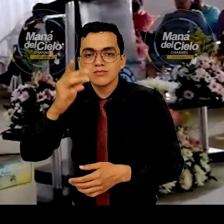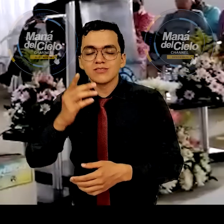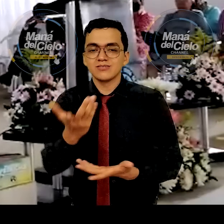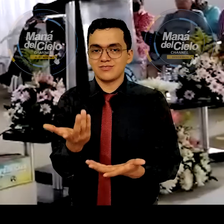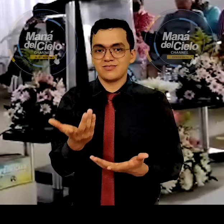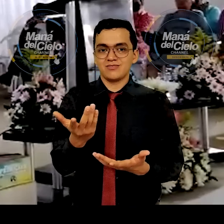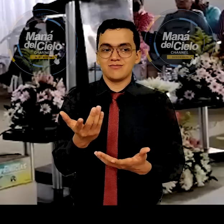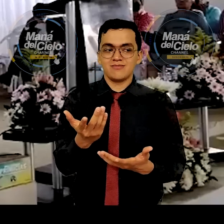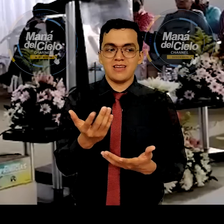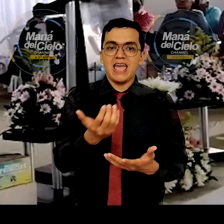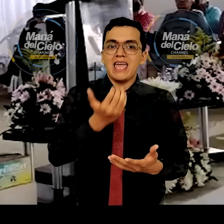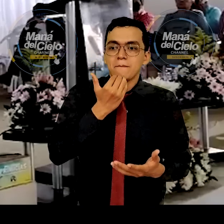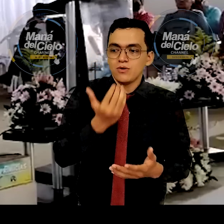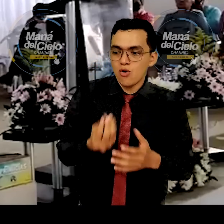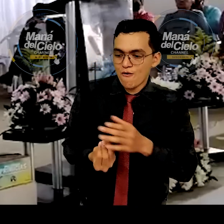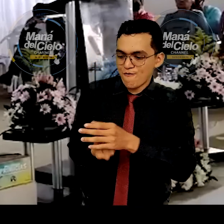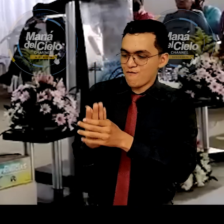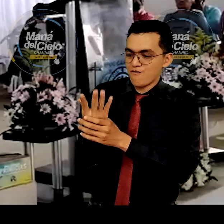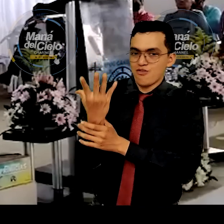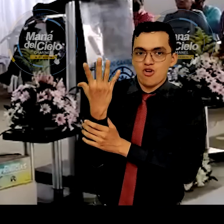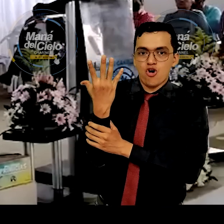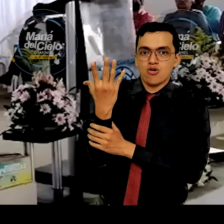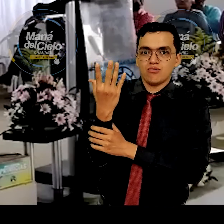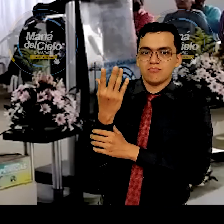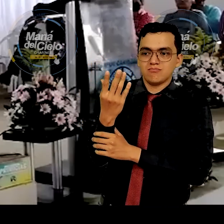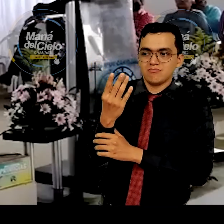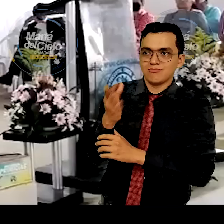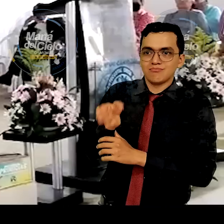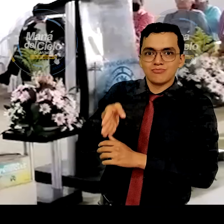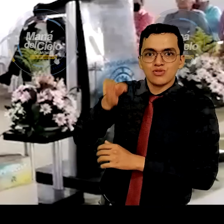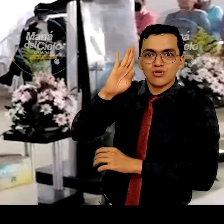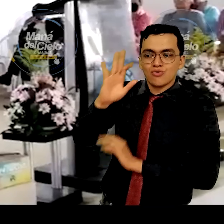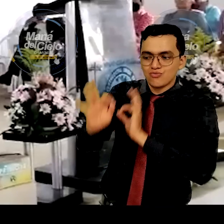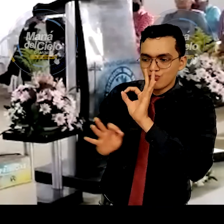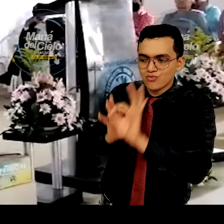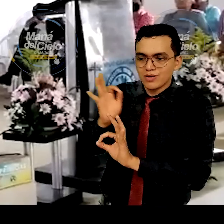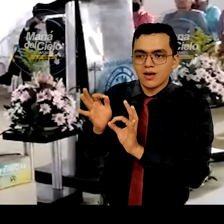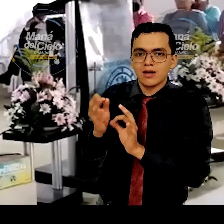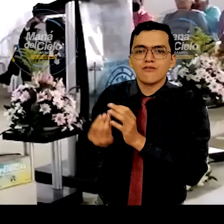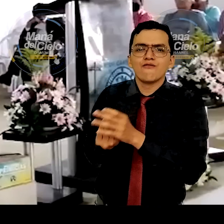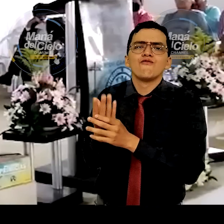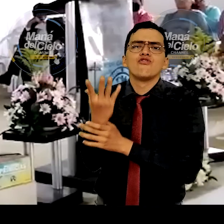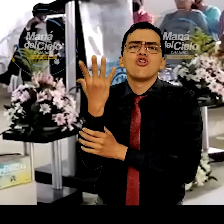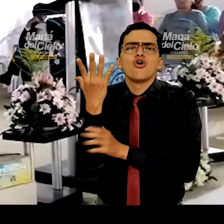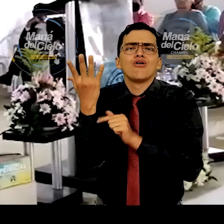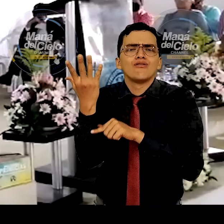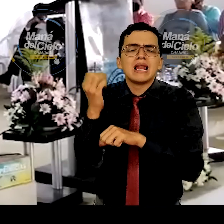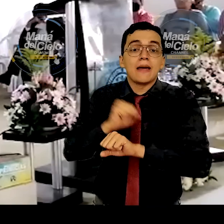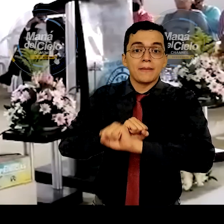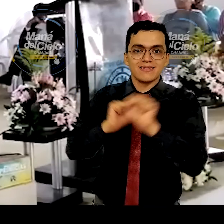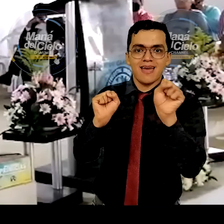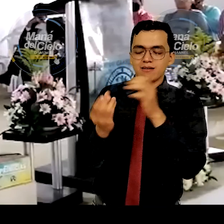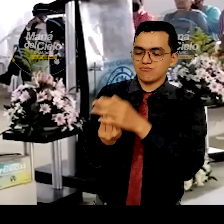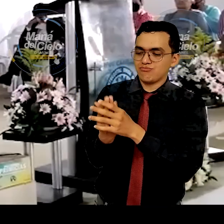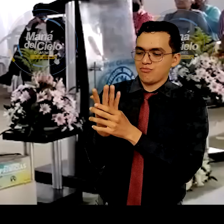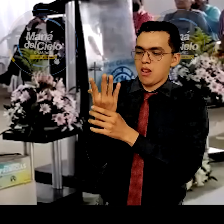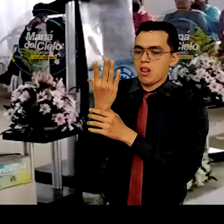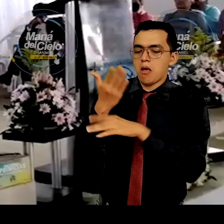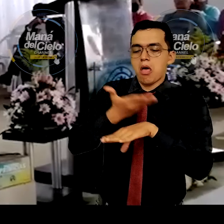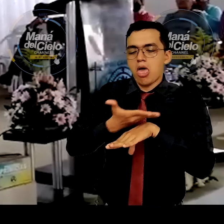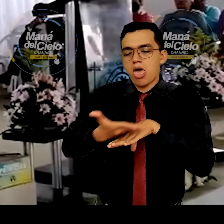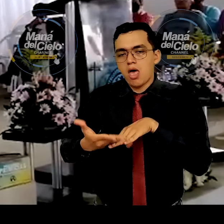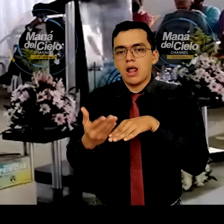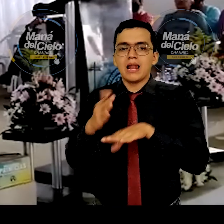capaz de preocuparse por una flor que en la mañana florece y en la tarde se seca y es quemada,